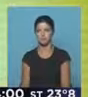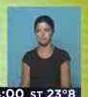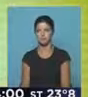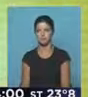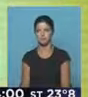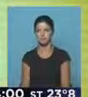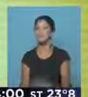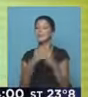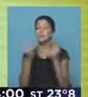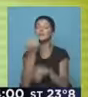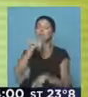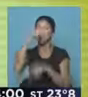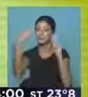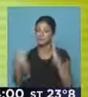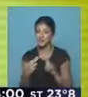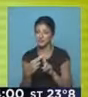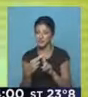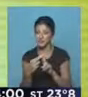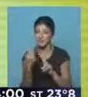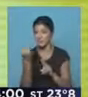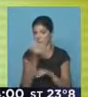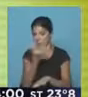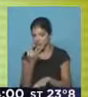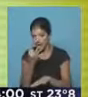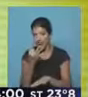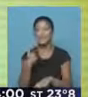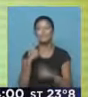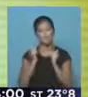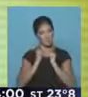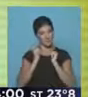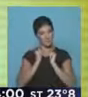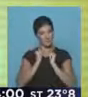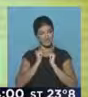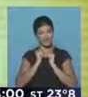Nos vamos, nos vemos el sábado que viene, como todos los sábados, los vamos a esperar aquí,